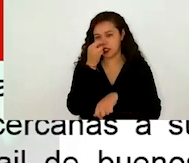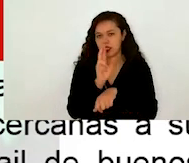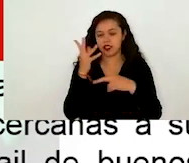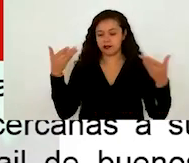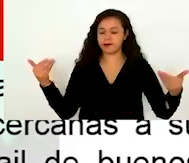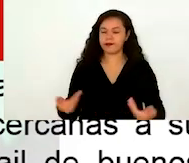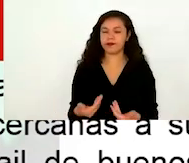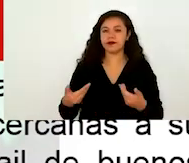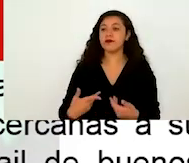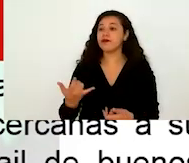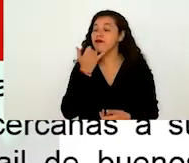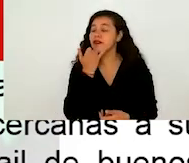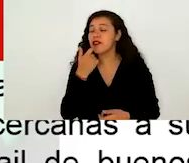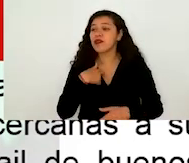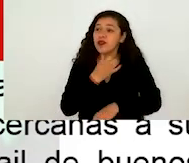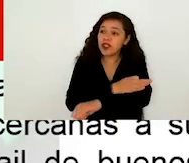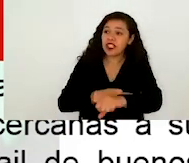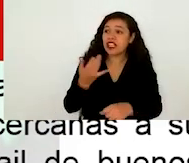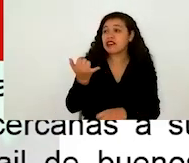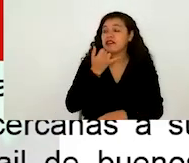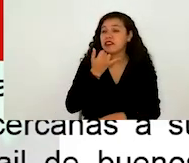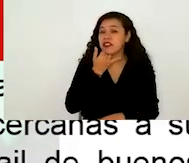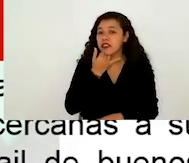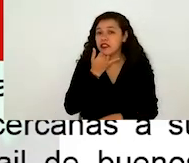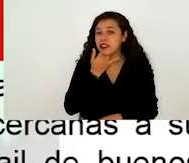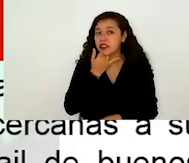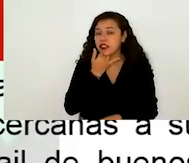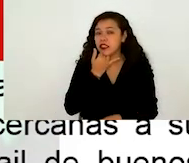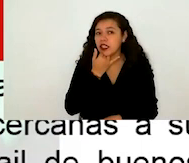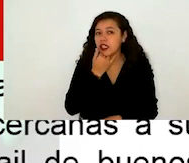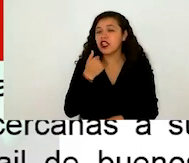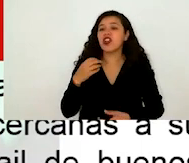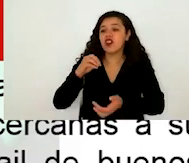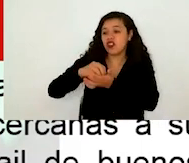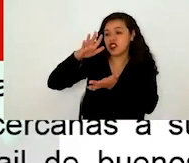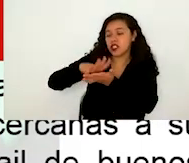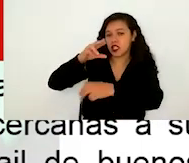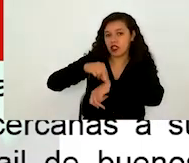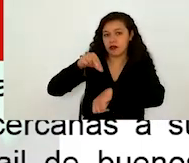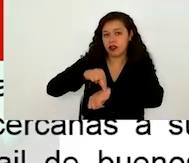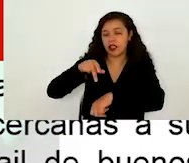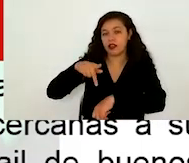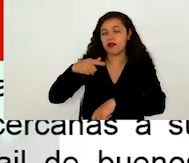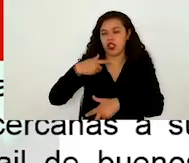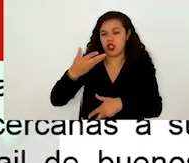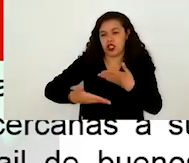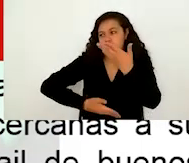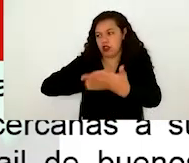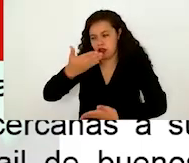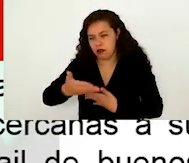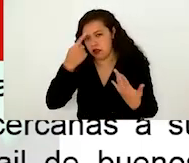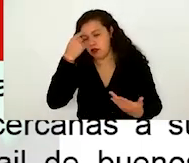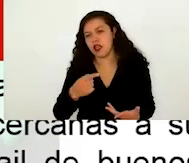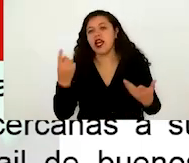disculpándose por el retraso ocasionado por una consulta médica pero poniéndose a su disposición y